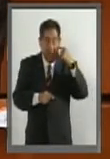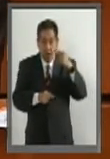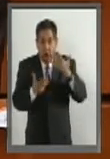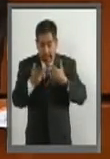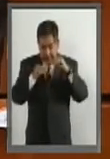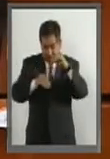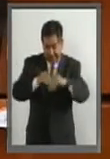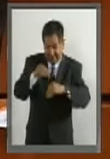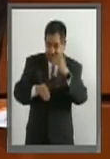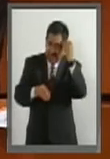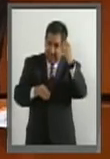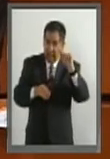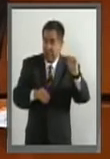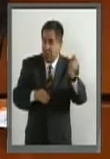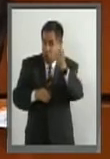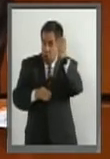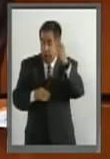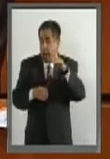la técnica